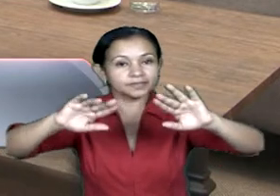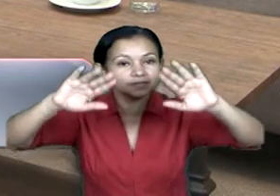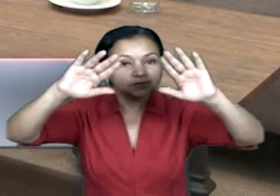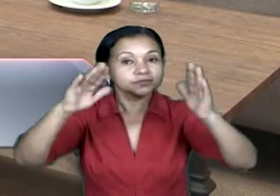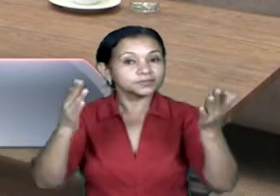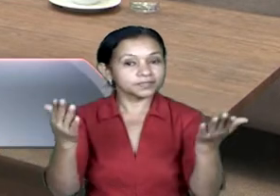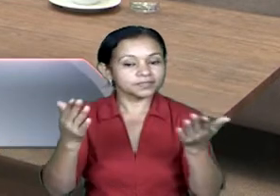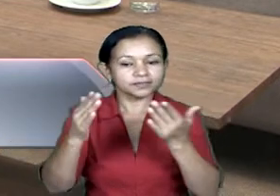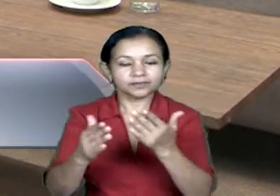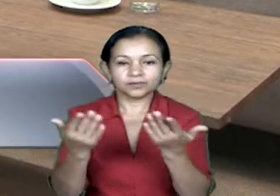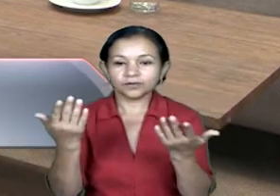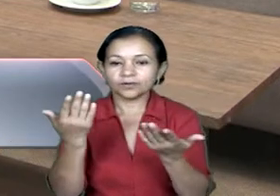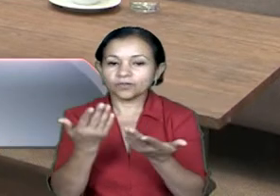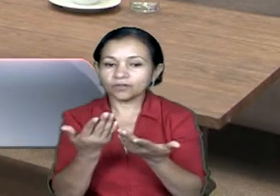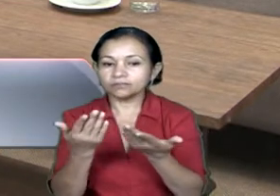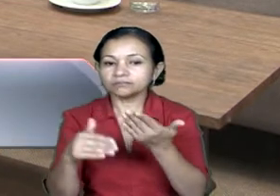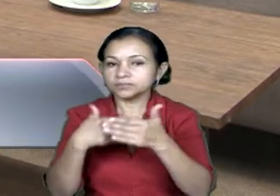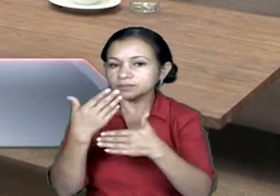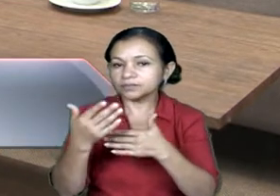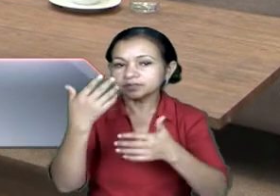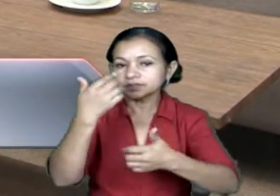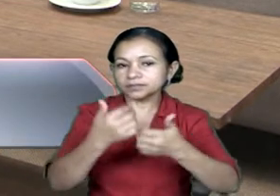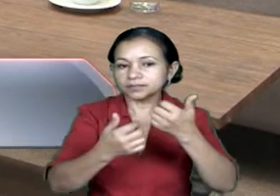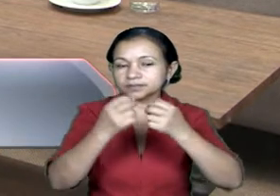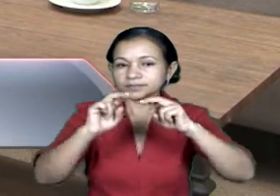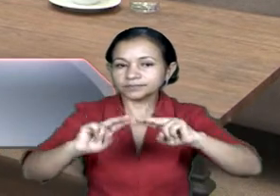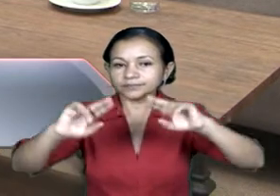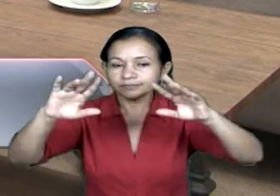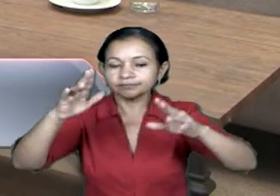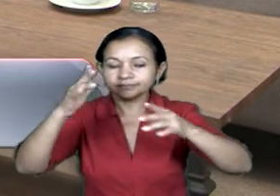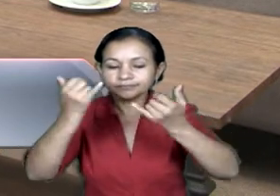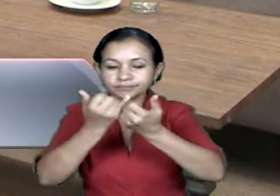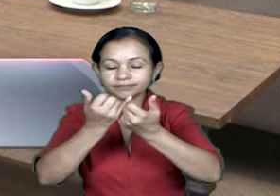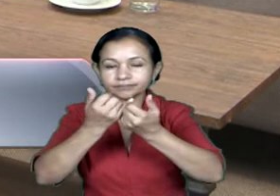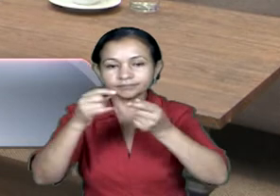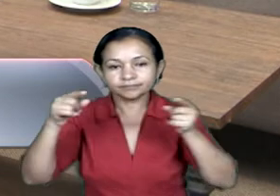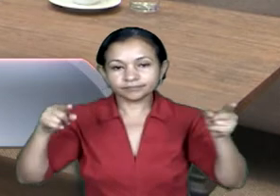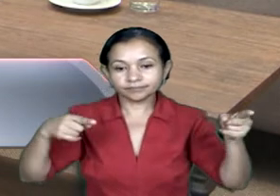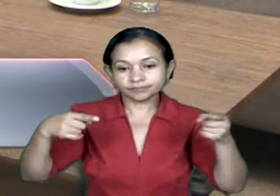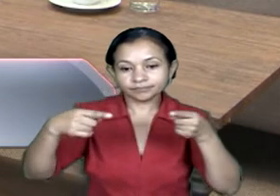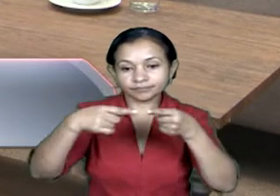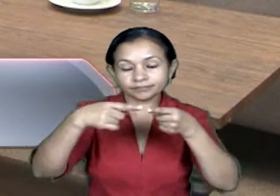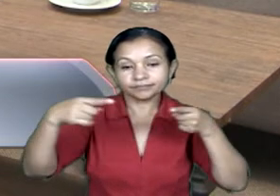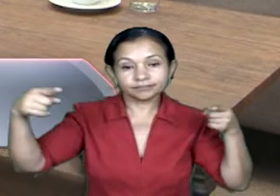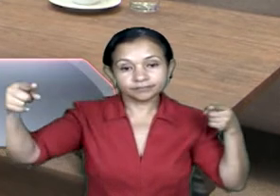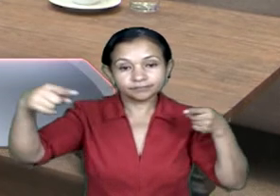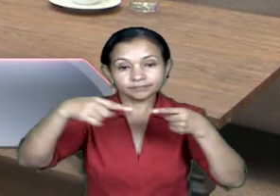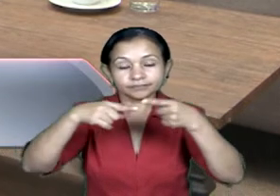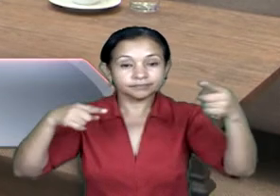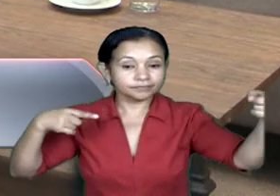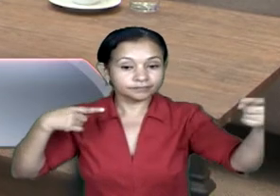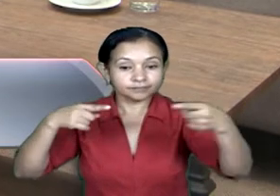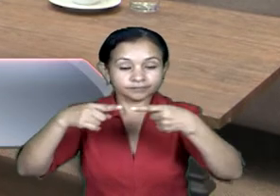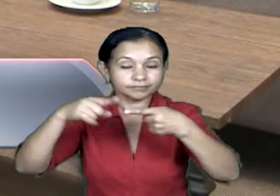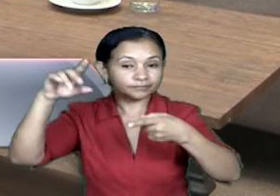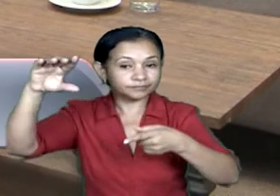los desastres naturales, ¿no? A través de las imágenes o mapas, ¿no? de satélite, ¿no?